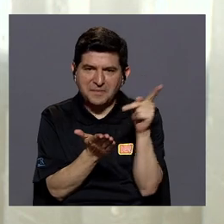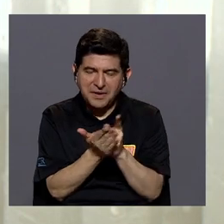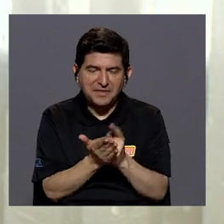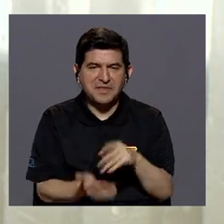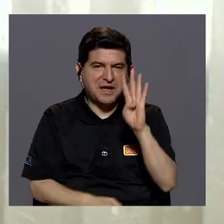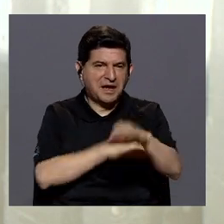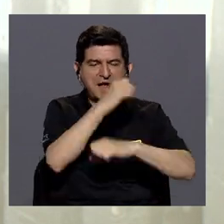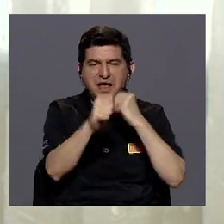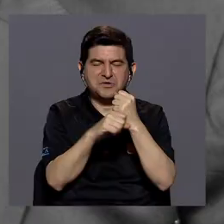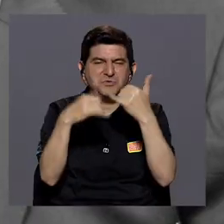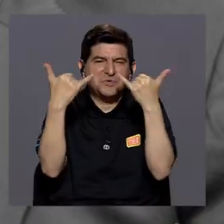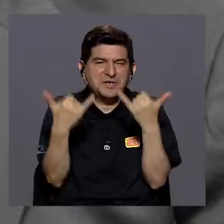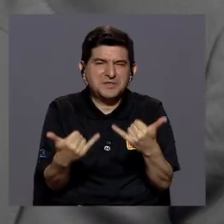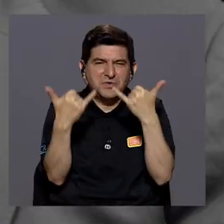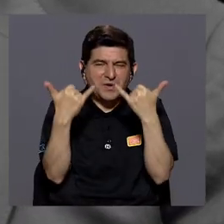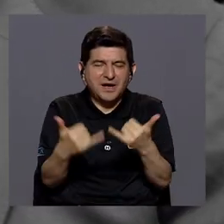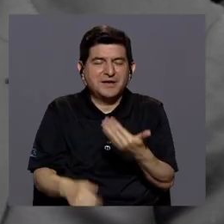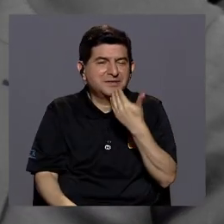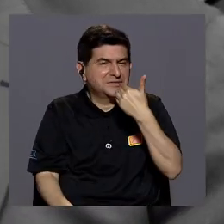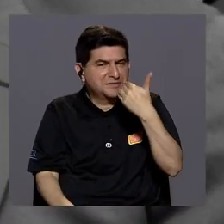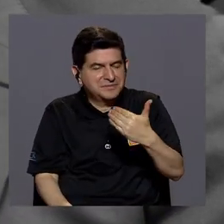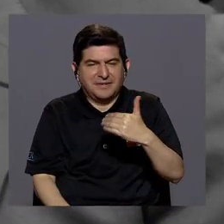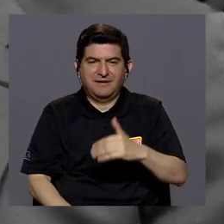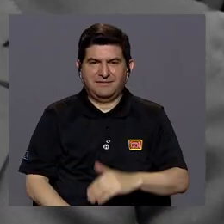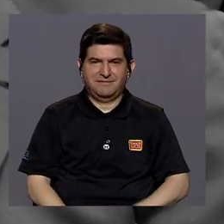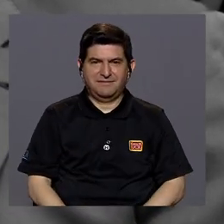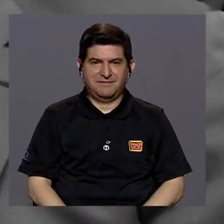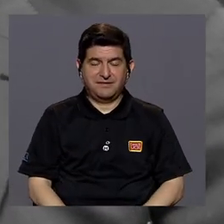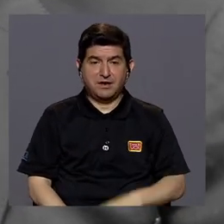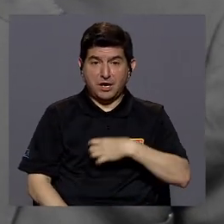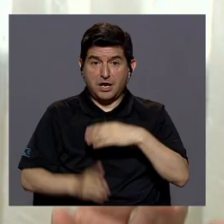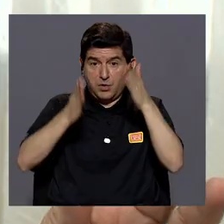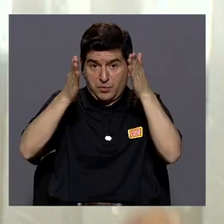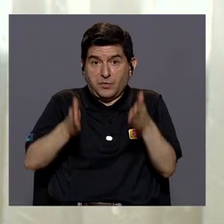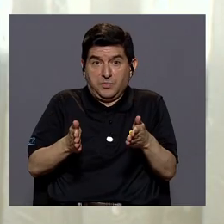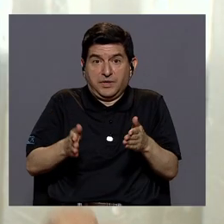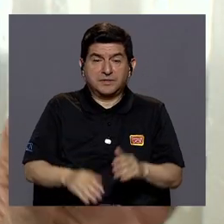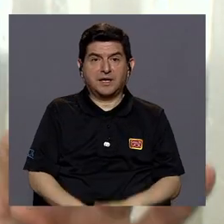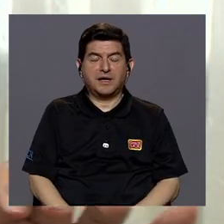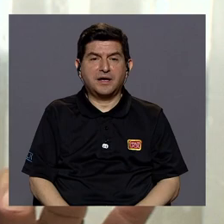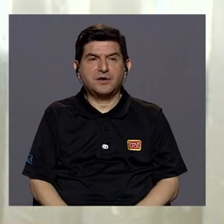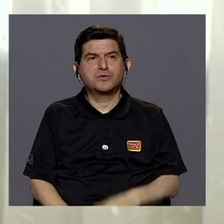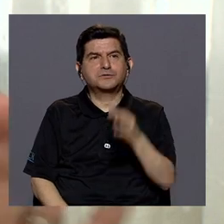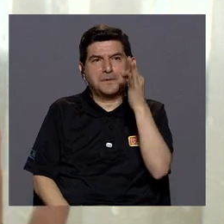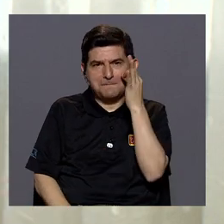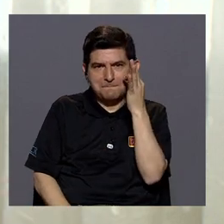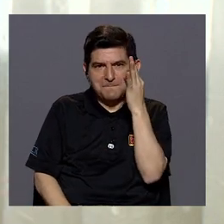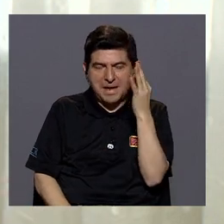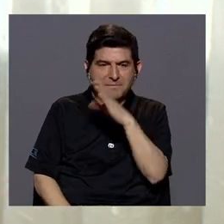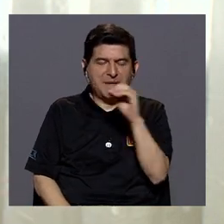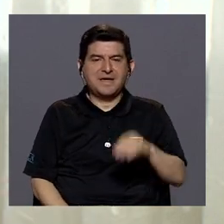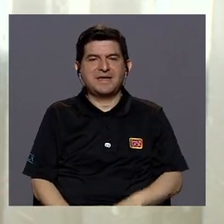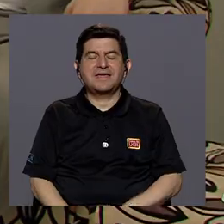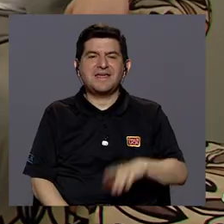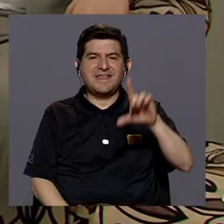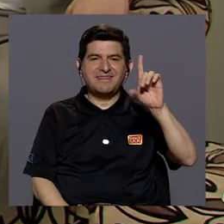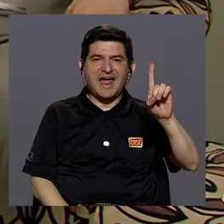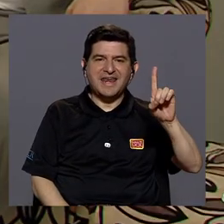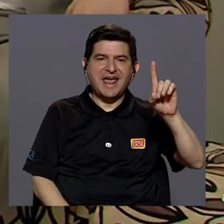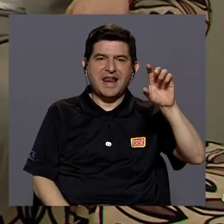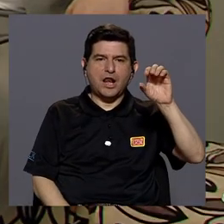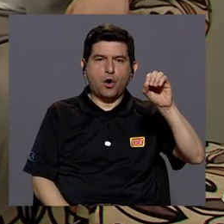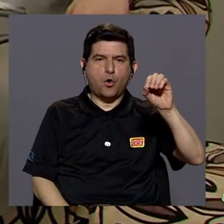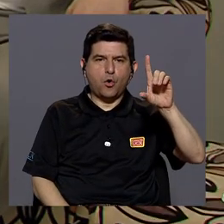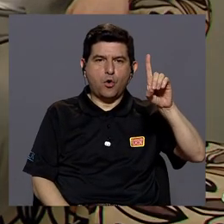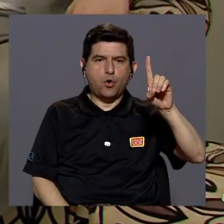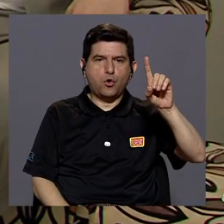4 años estaban por quebrar. Y los dueños eran don Pepe y Daniel Oduber. Daniel Oduber